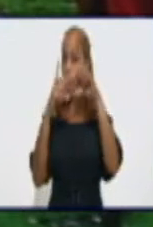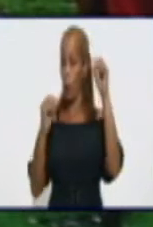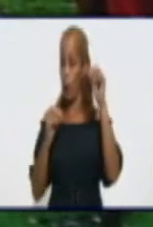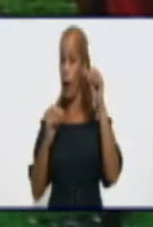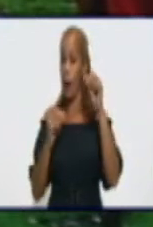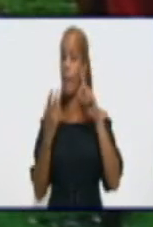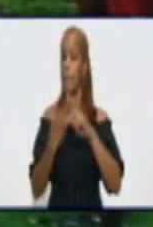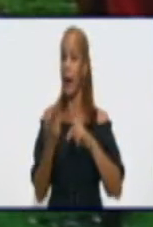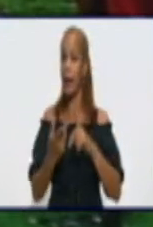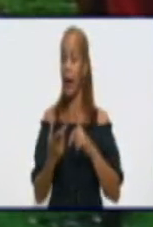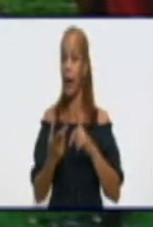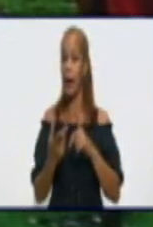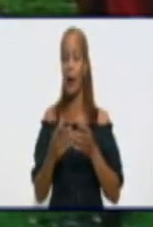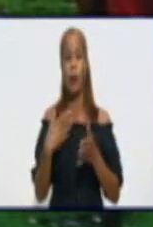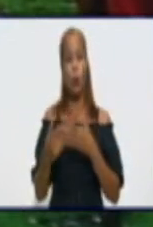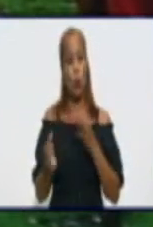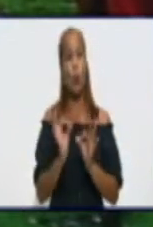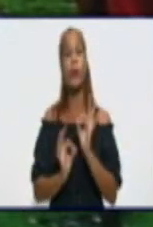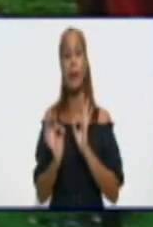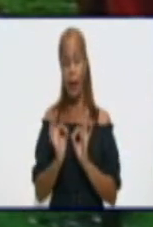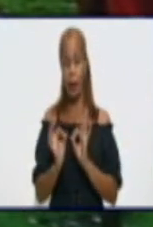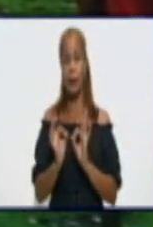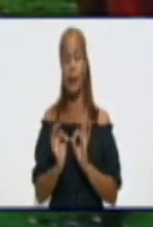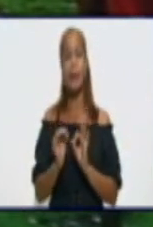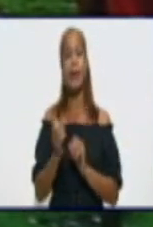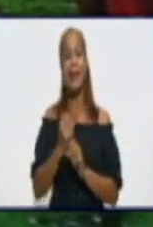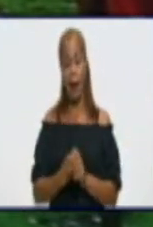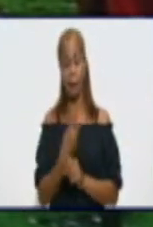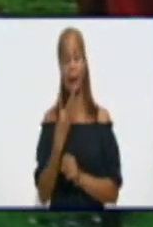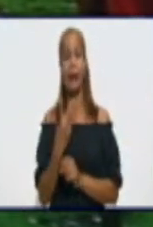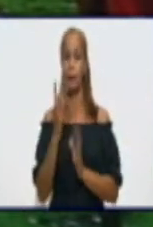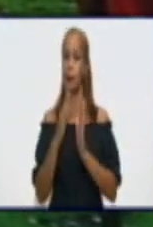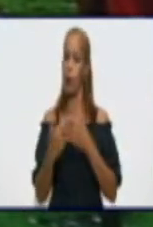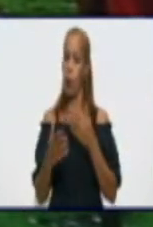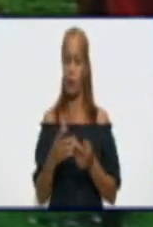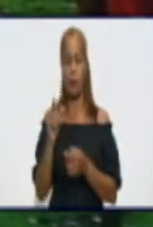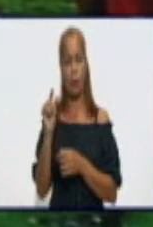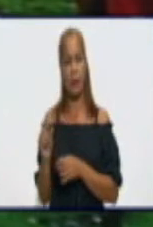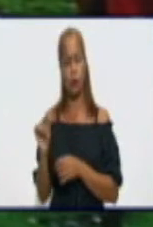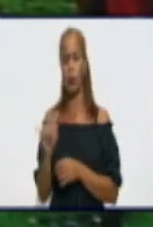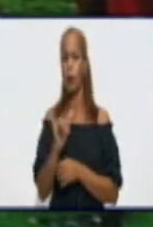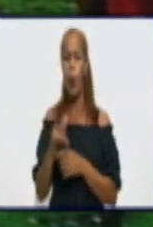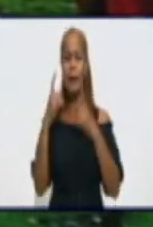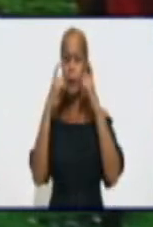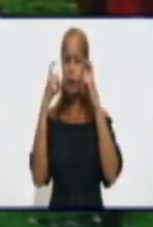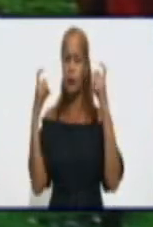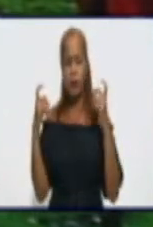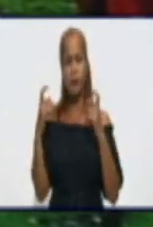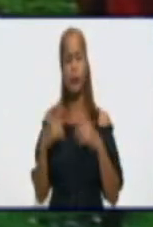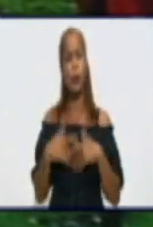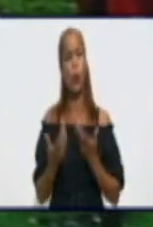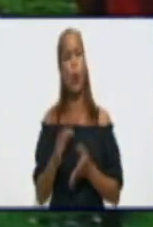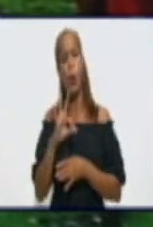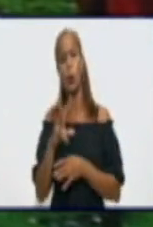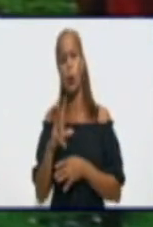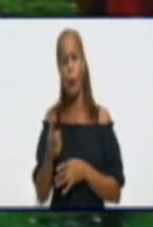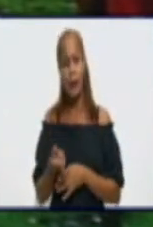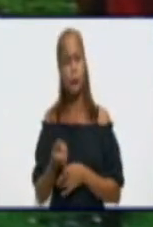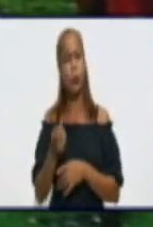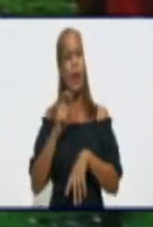de los científicos que, robándole horas al sueño, que alejados de sus viviendas y de